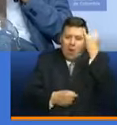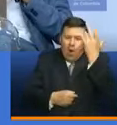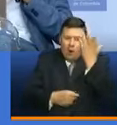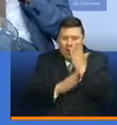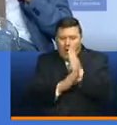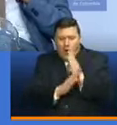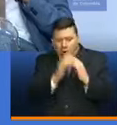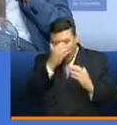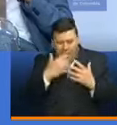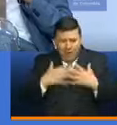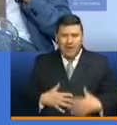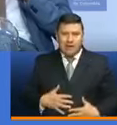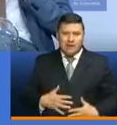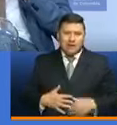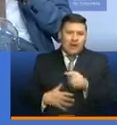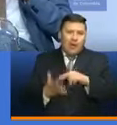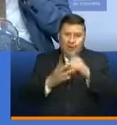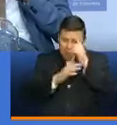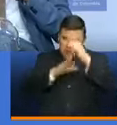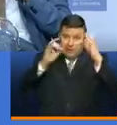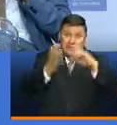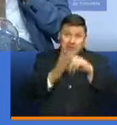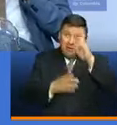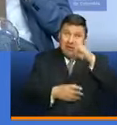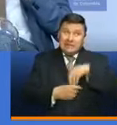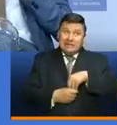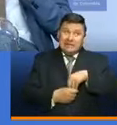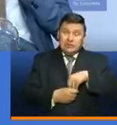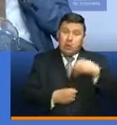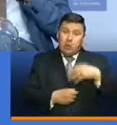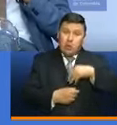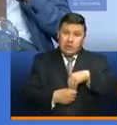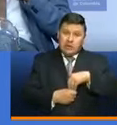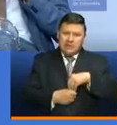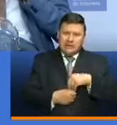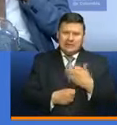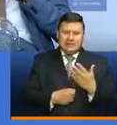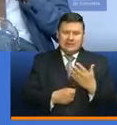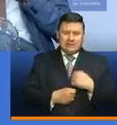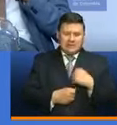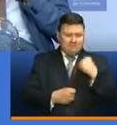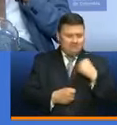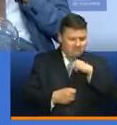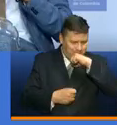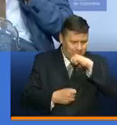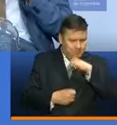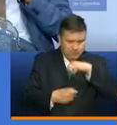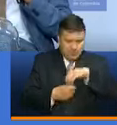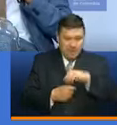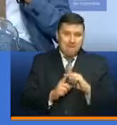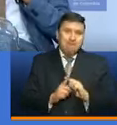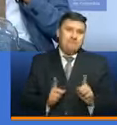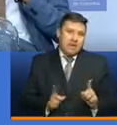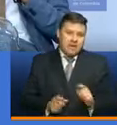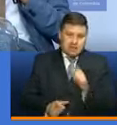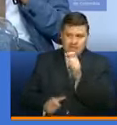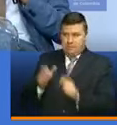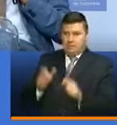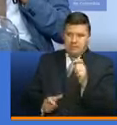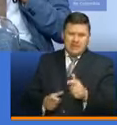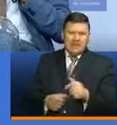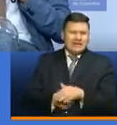existe un poquito este imaginario de que permanecer en los hogares es ser unos héroes, ¿no? Y en cierta medida lo es y sobre todo para la gente que está en